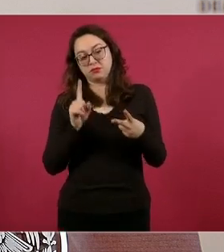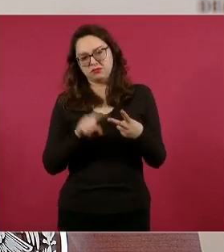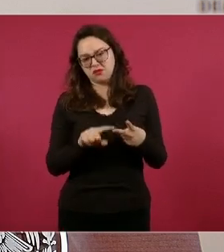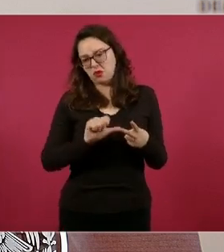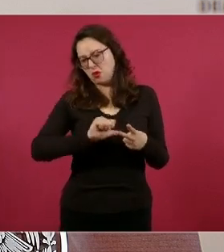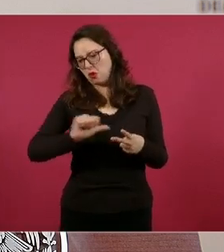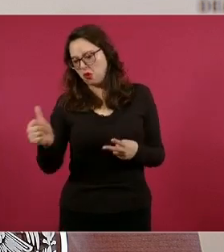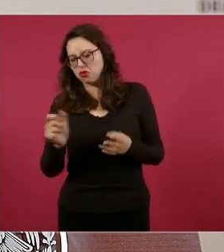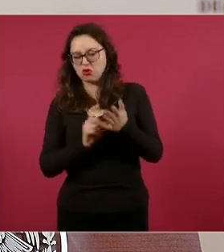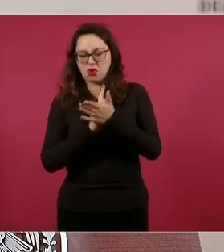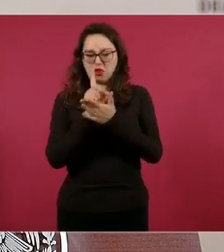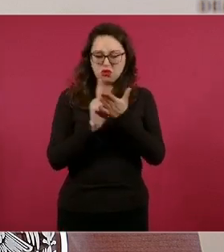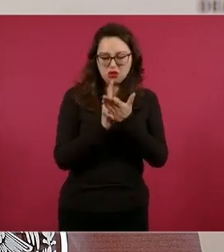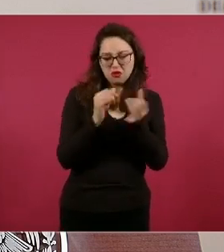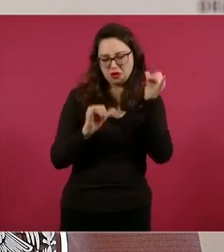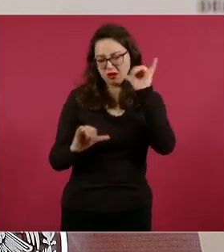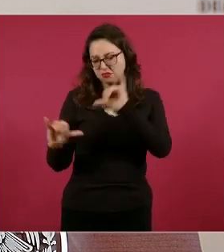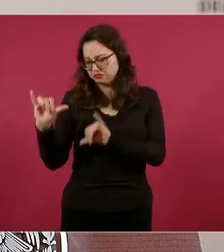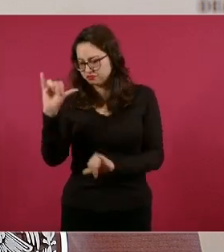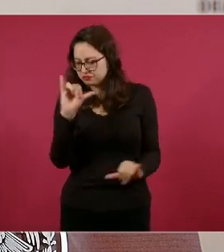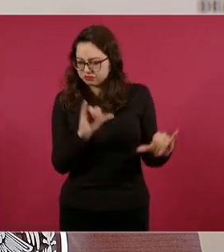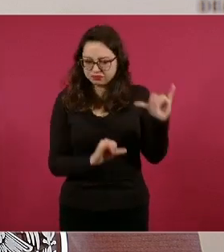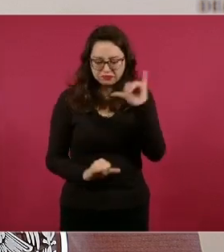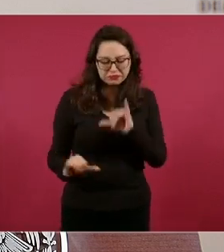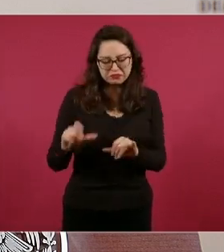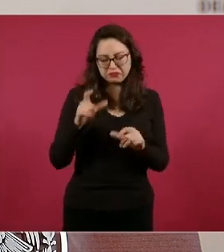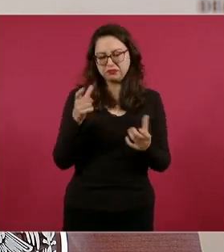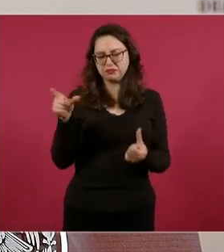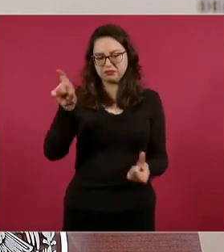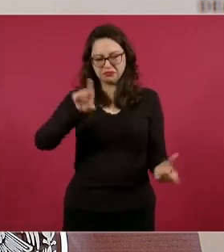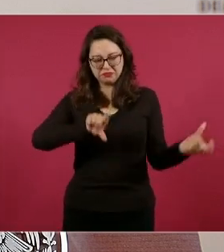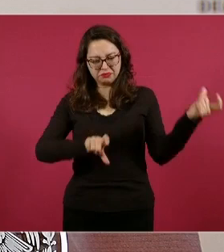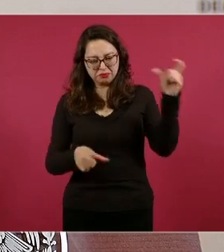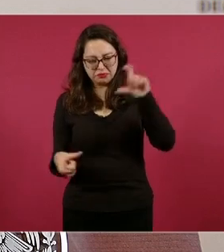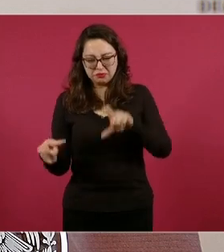sustancias tóxicas, precursores químicos y drogas sintéticas no